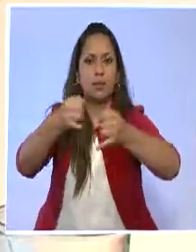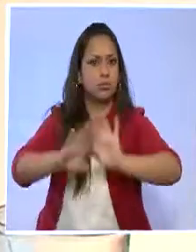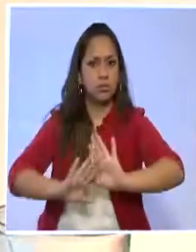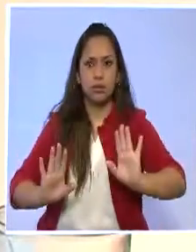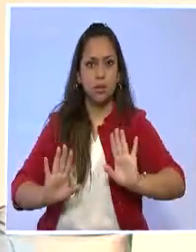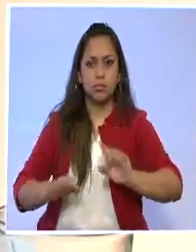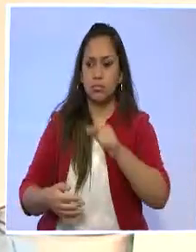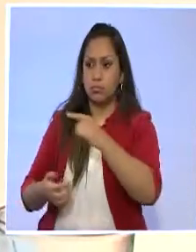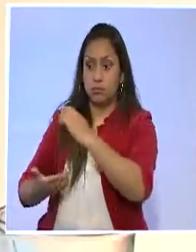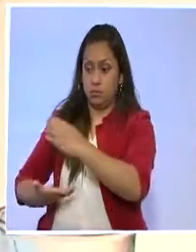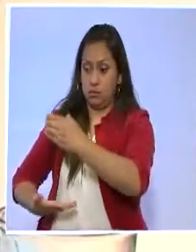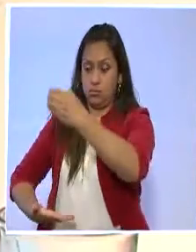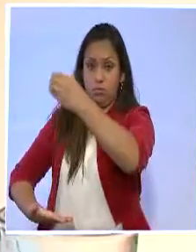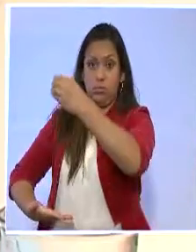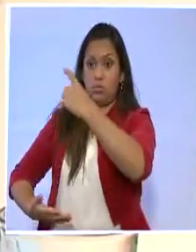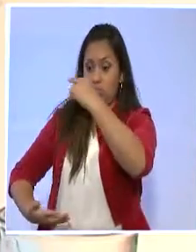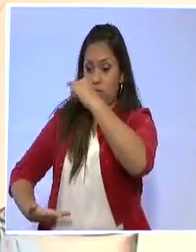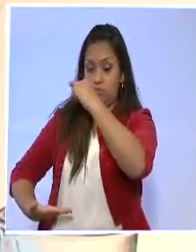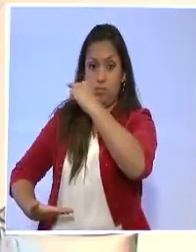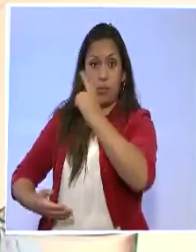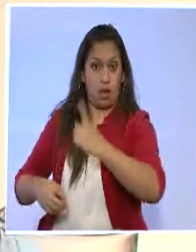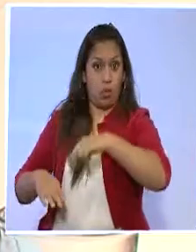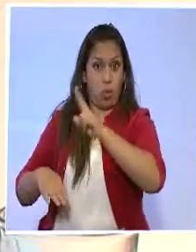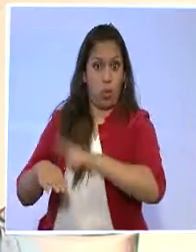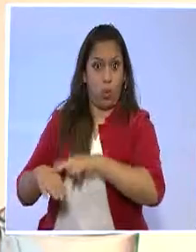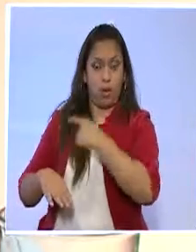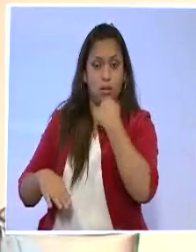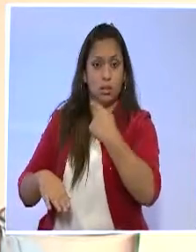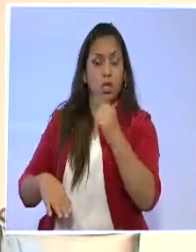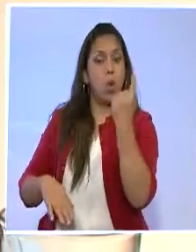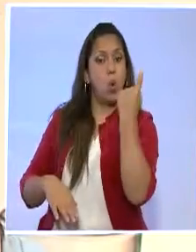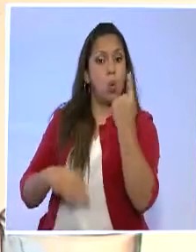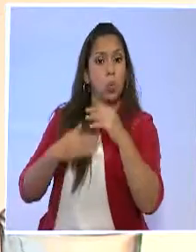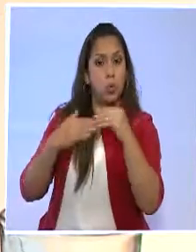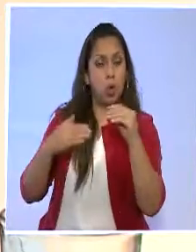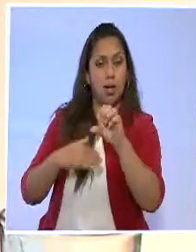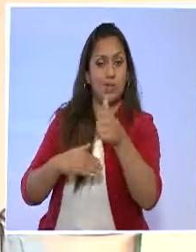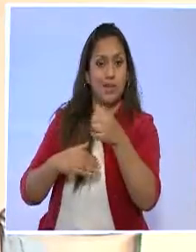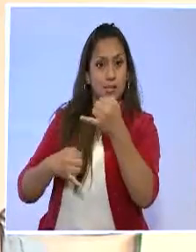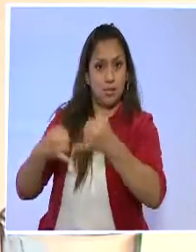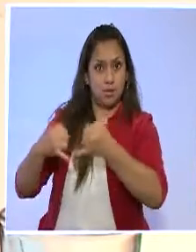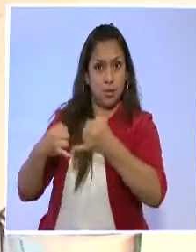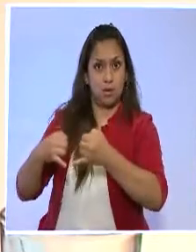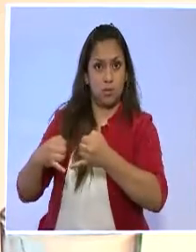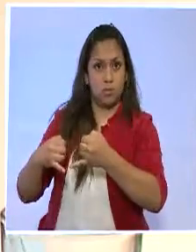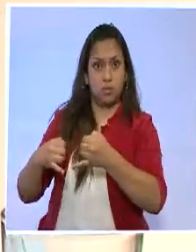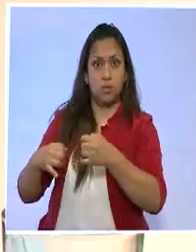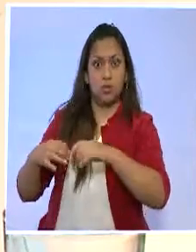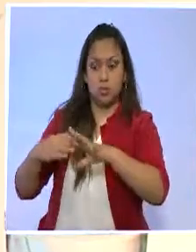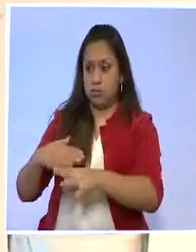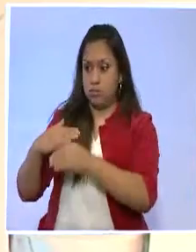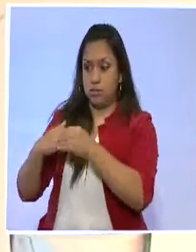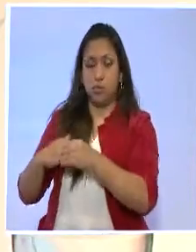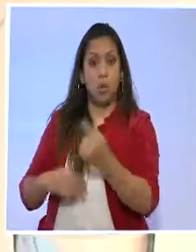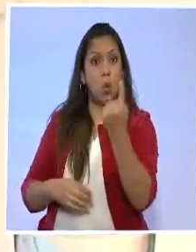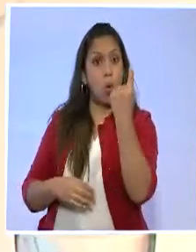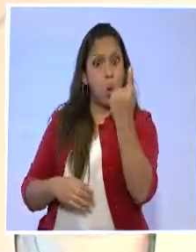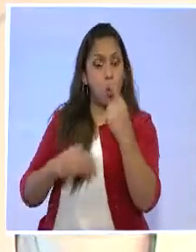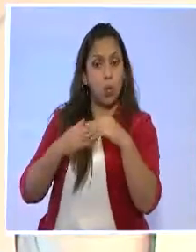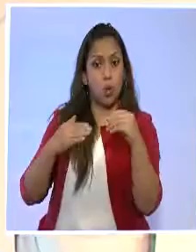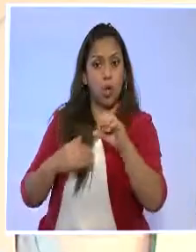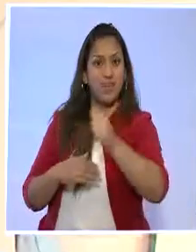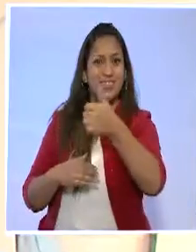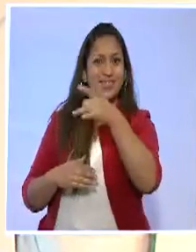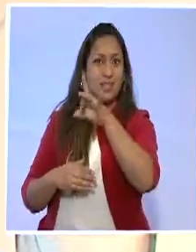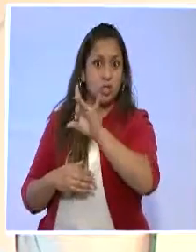centímetros cúbicos normal el precio actual es un dólar 10 centavos va a pasar a costar un dólar 18 centavos